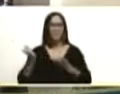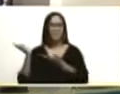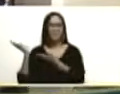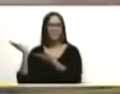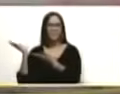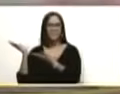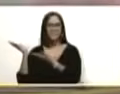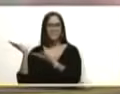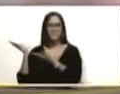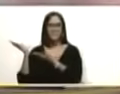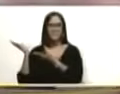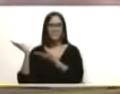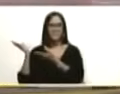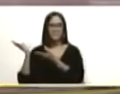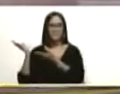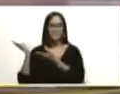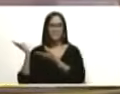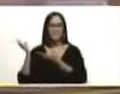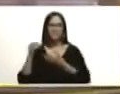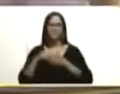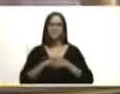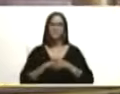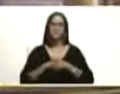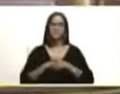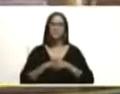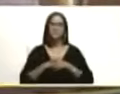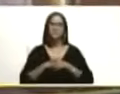¡Adelante, Suso!